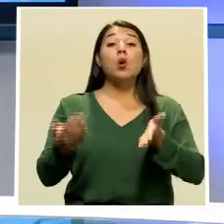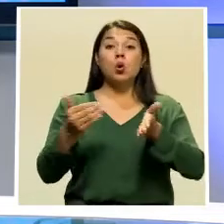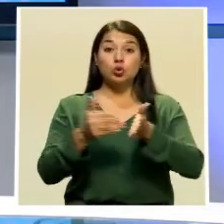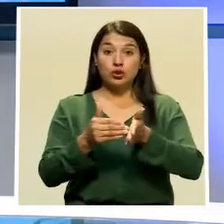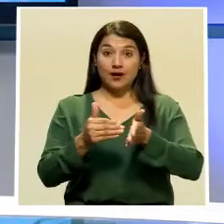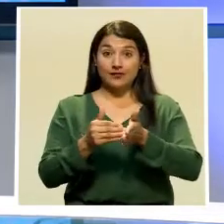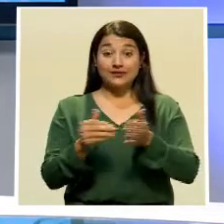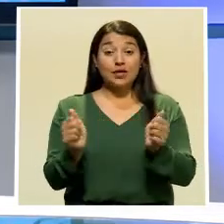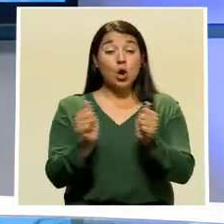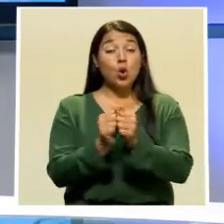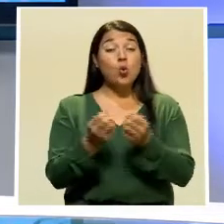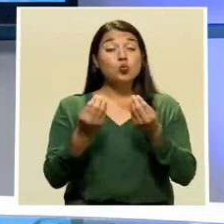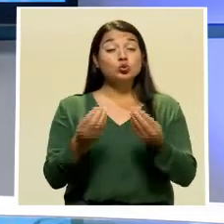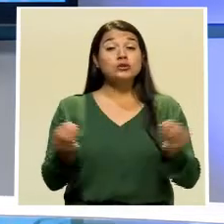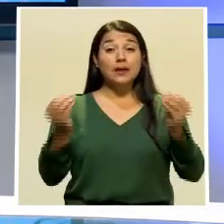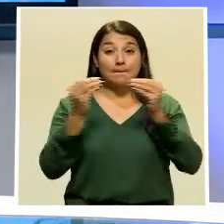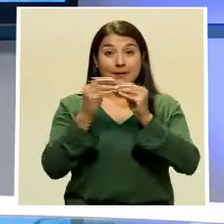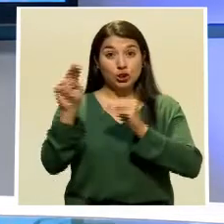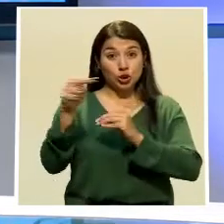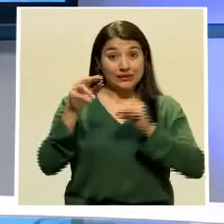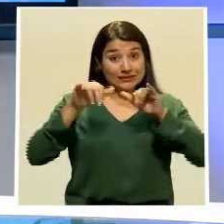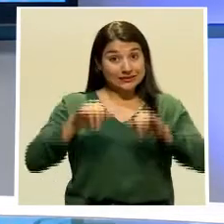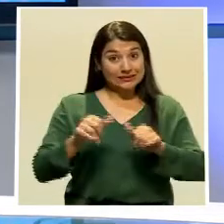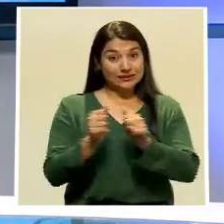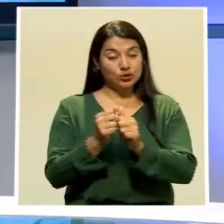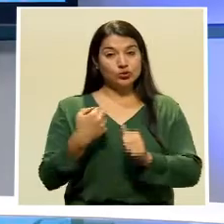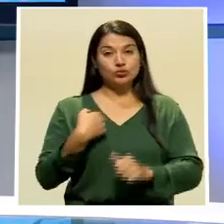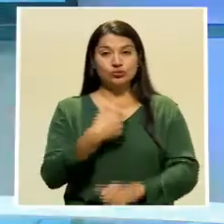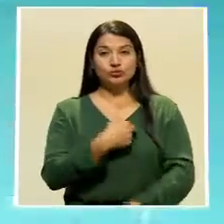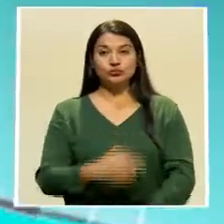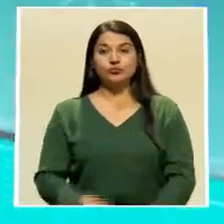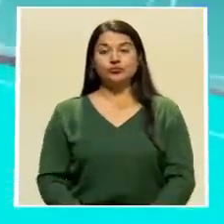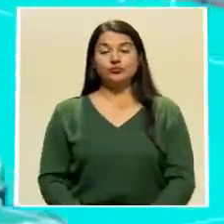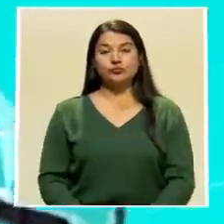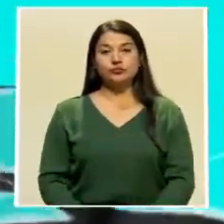regreso con muchas más noticias. Quédese con nosotros.